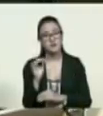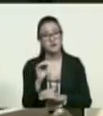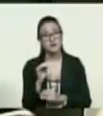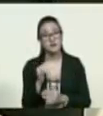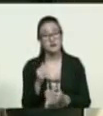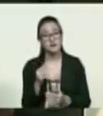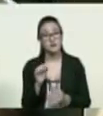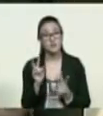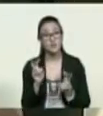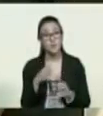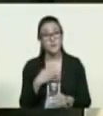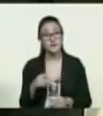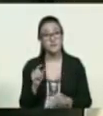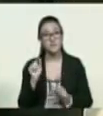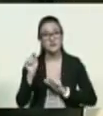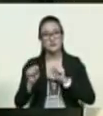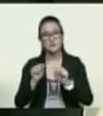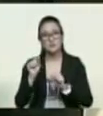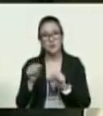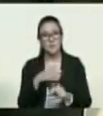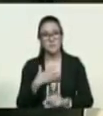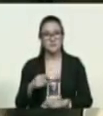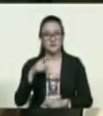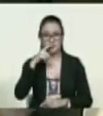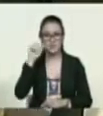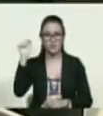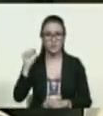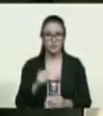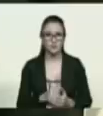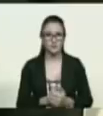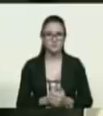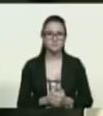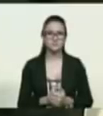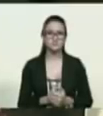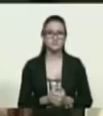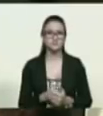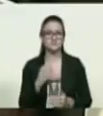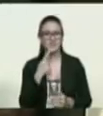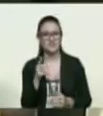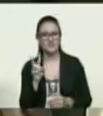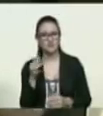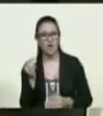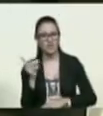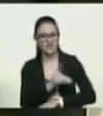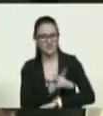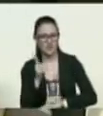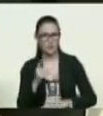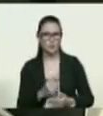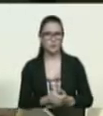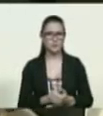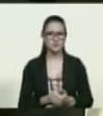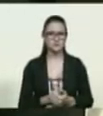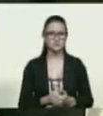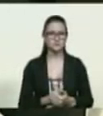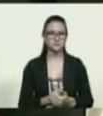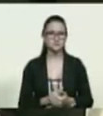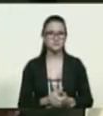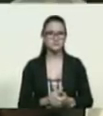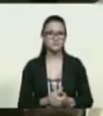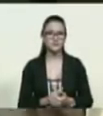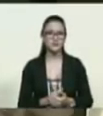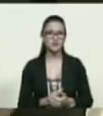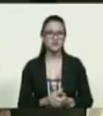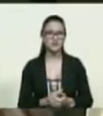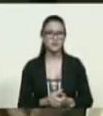nuevo presidente también ha criticado, por ejemplo, al presidente Nicolás Maduro, ha hablado de dictadura en Venezuela, se ha referido a un plan de Venezuela? ¿Cómo